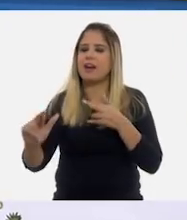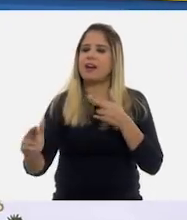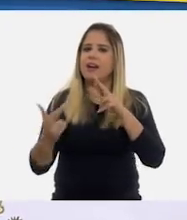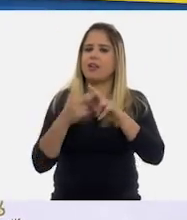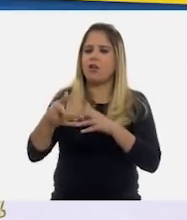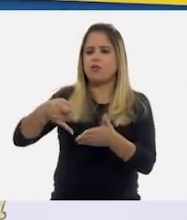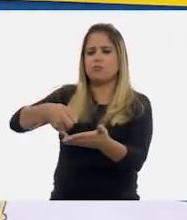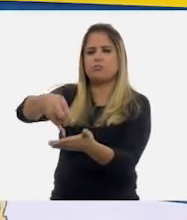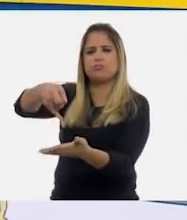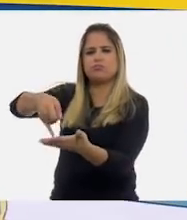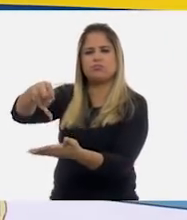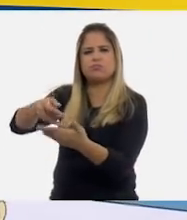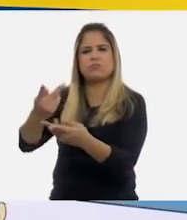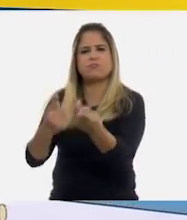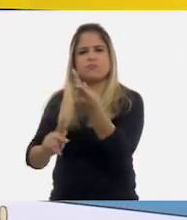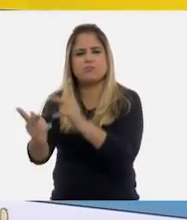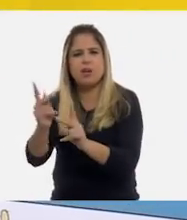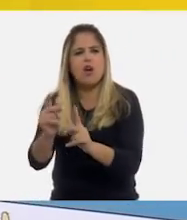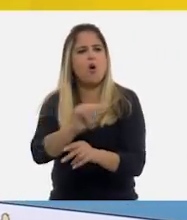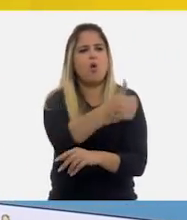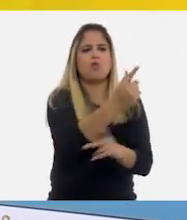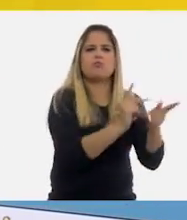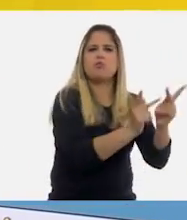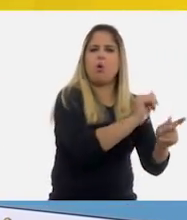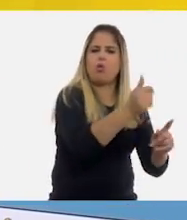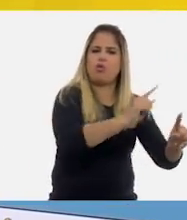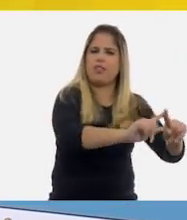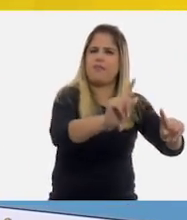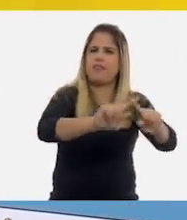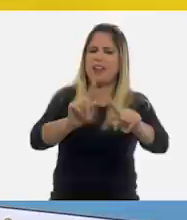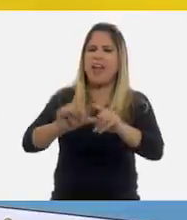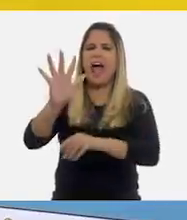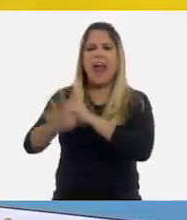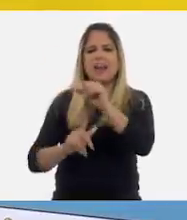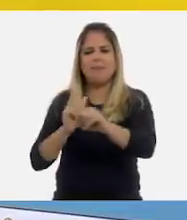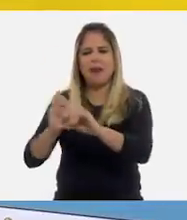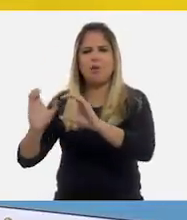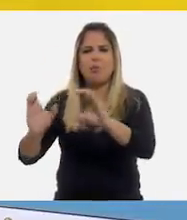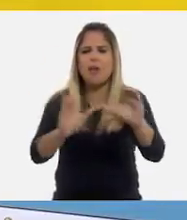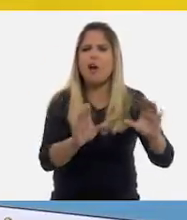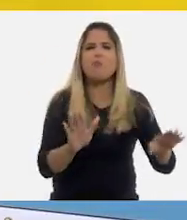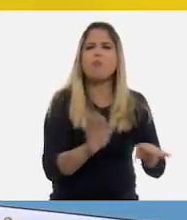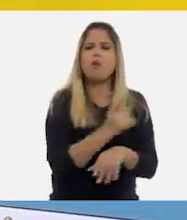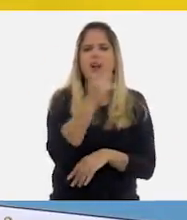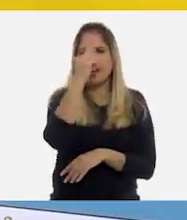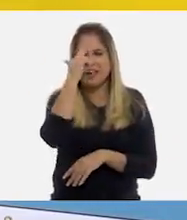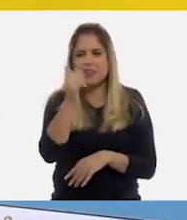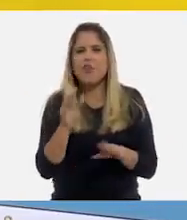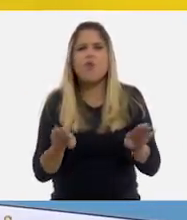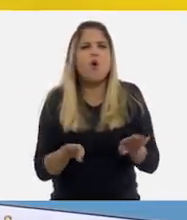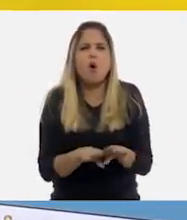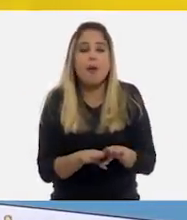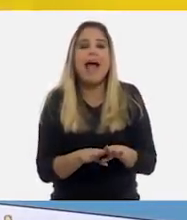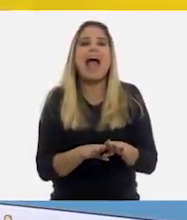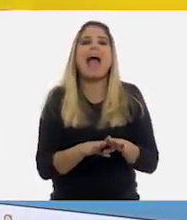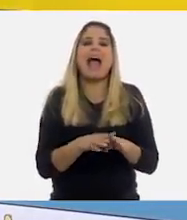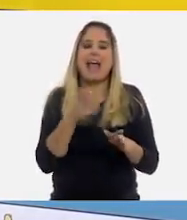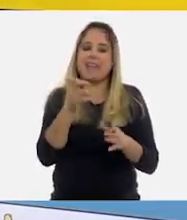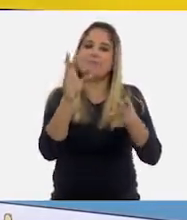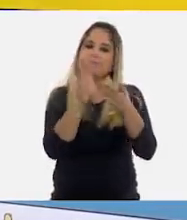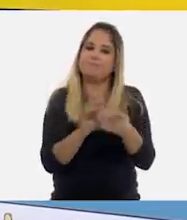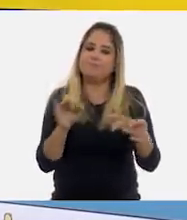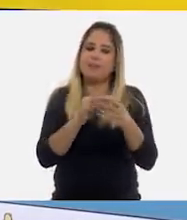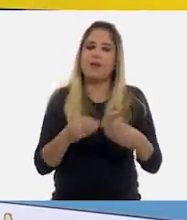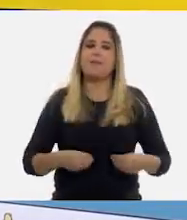siembra determinado producto o por qué se crían esos animales. Con la mejora en el aprovechamiento de la tierra, se mejora la